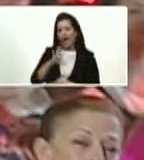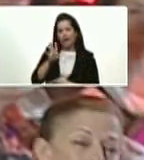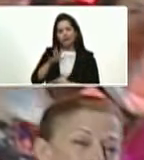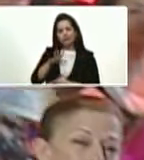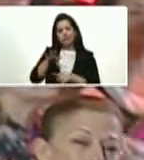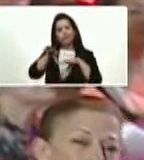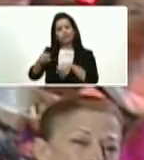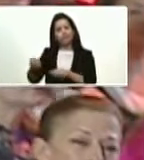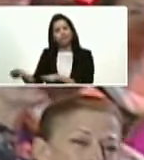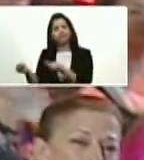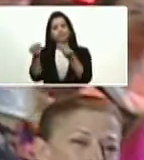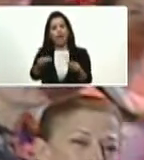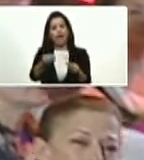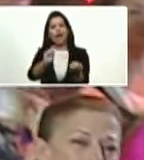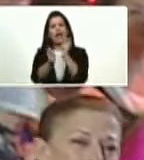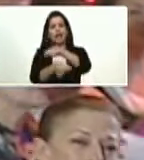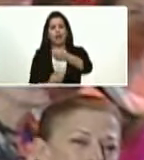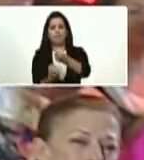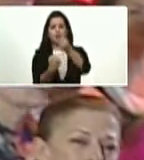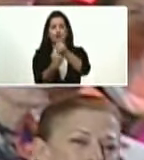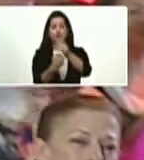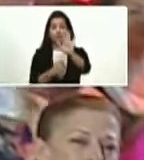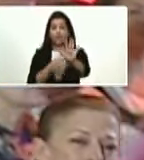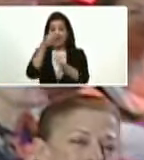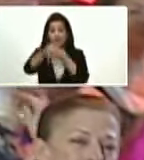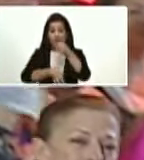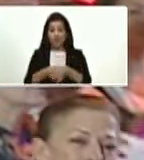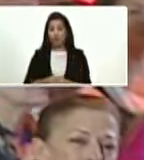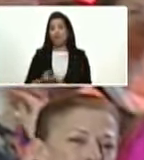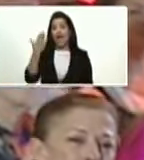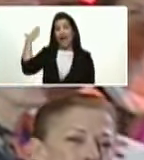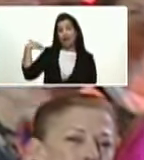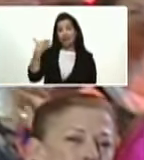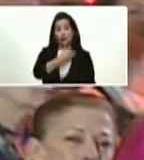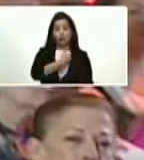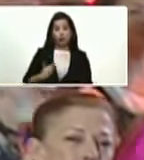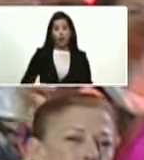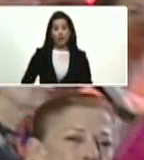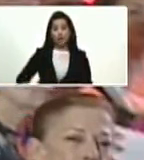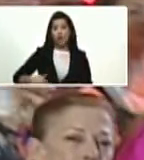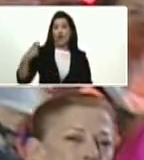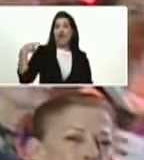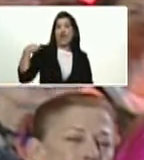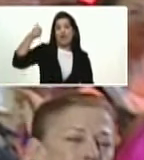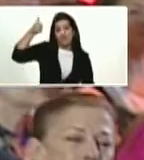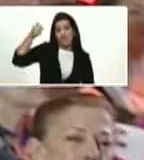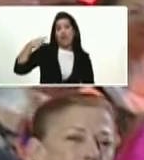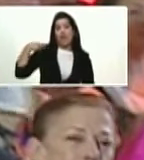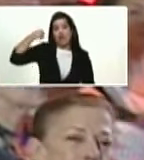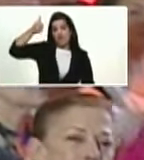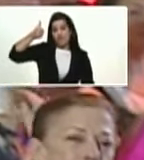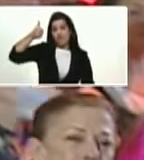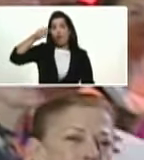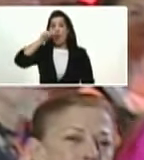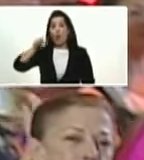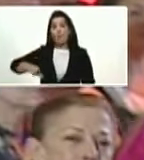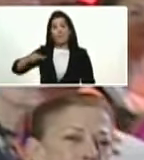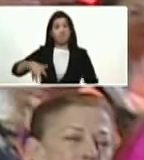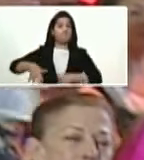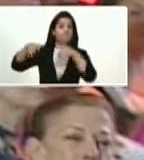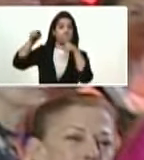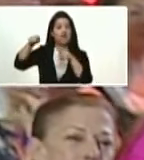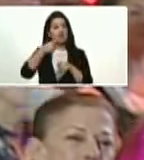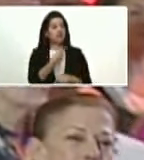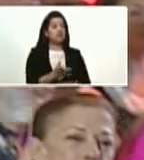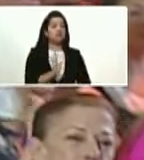donde el patrono capitalista burgués estaba dando en abandono la